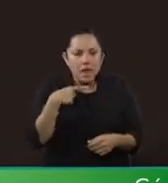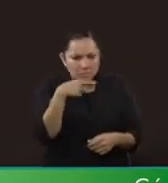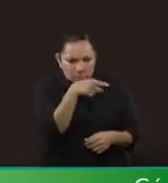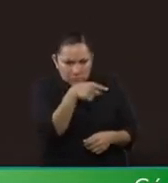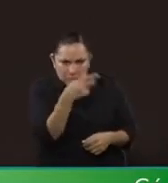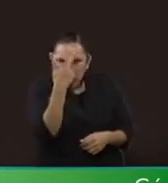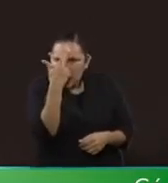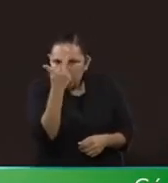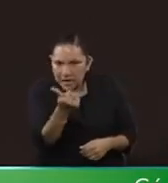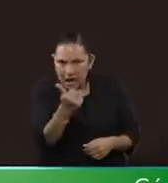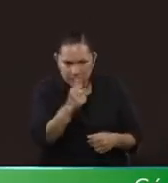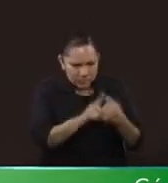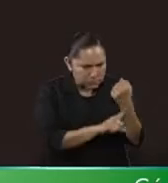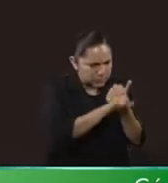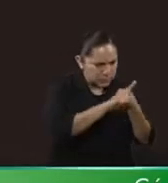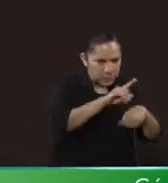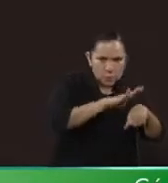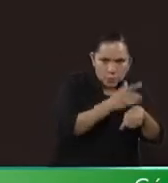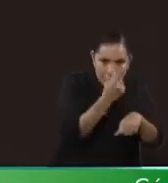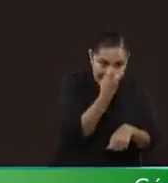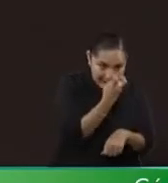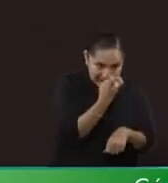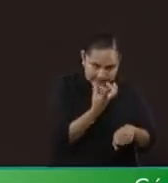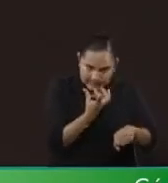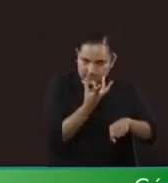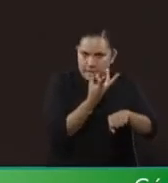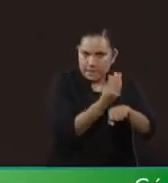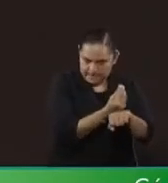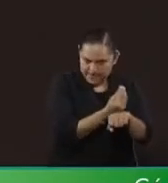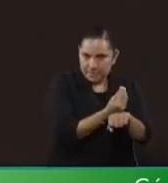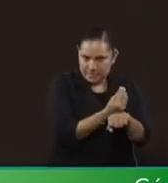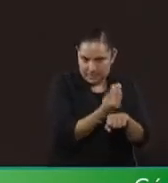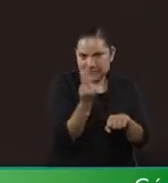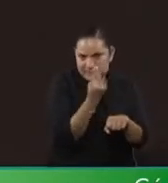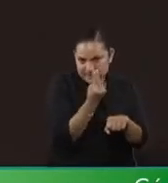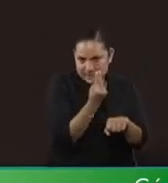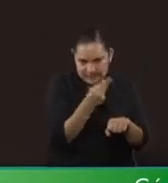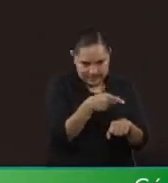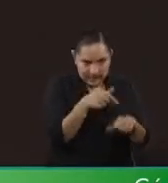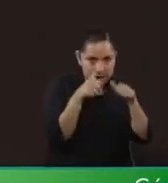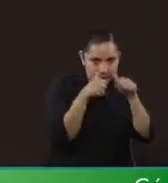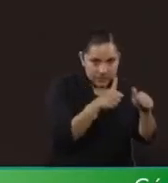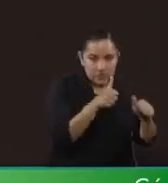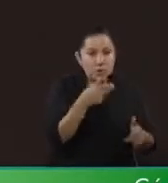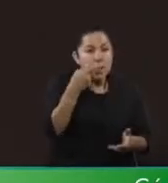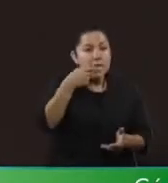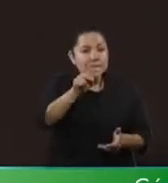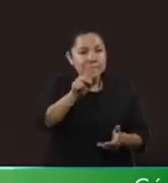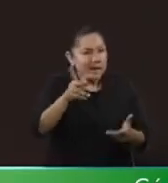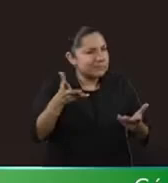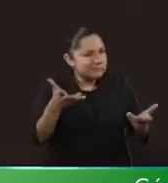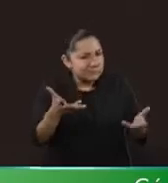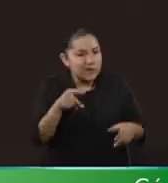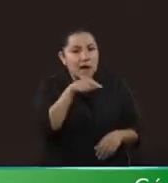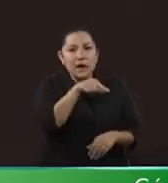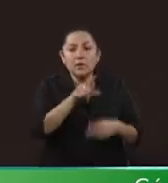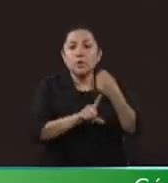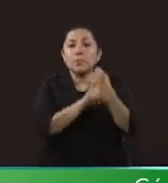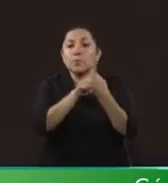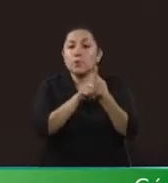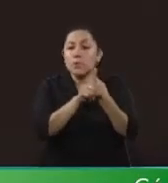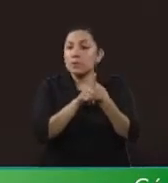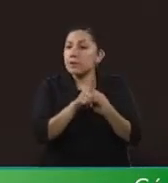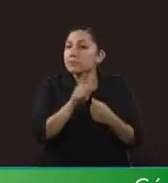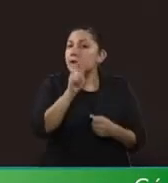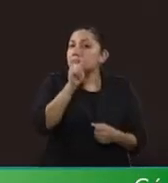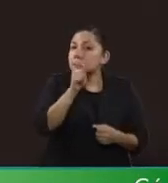se quiere reconocer es que una de las principales causas es la impunidad que gozan los